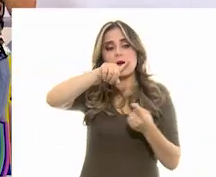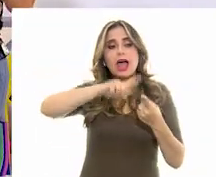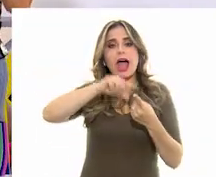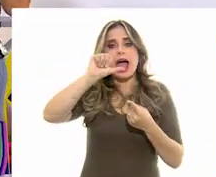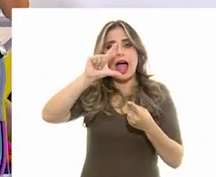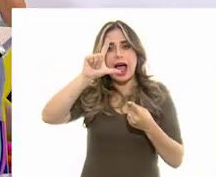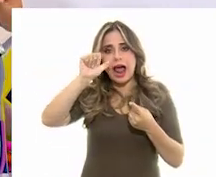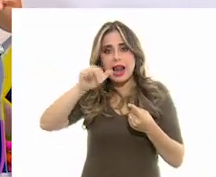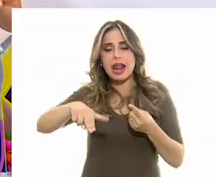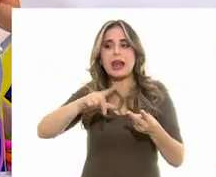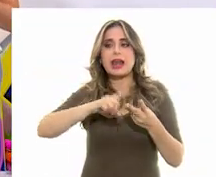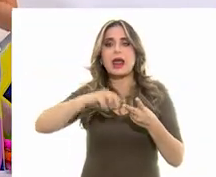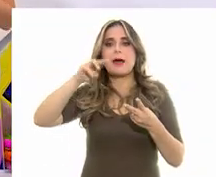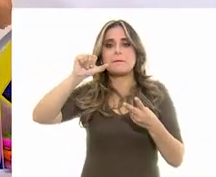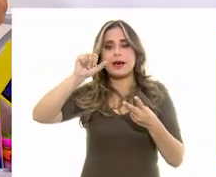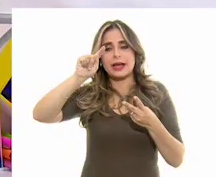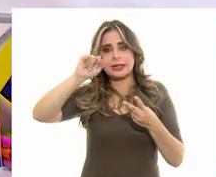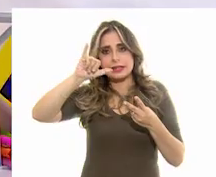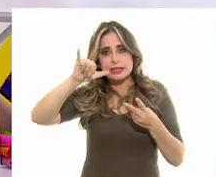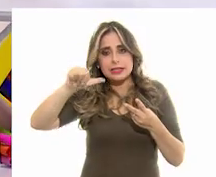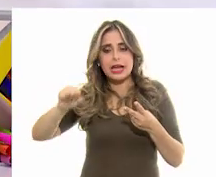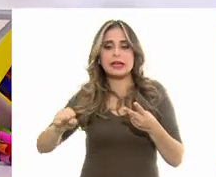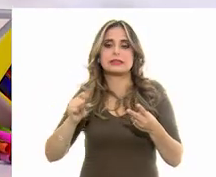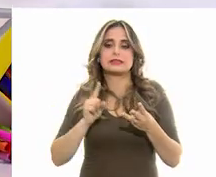Alan, Matías,